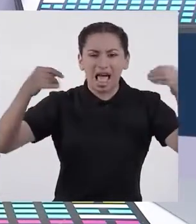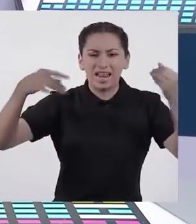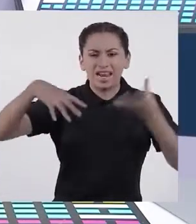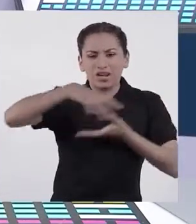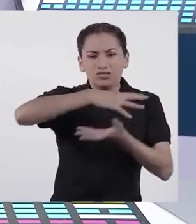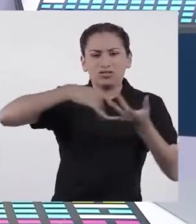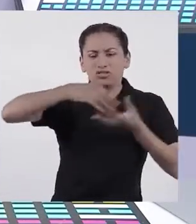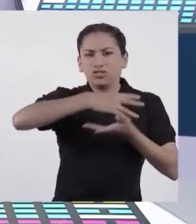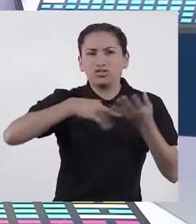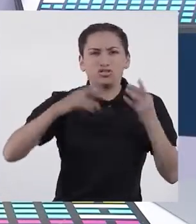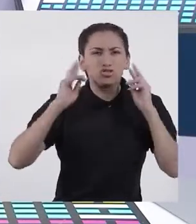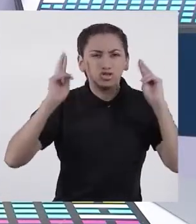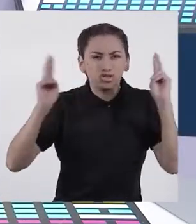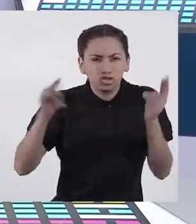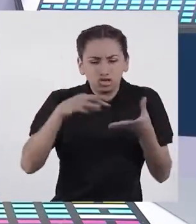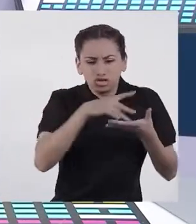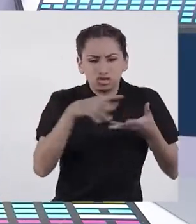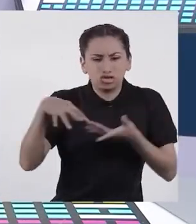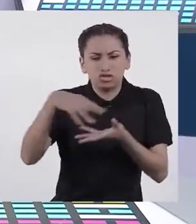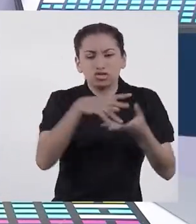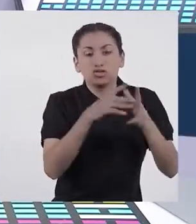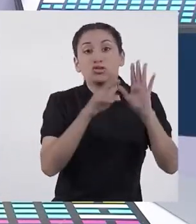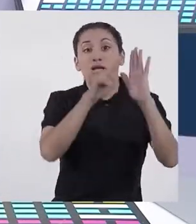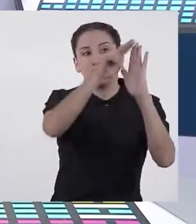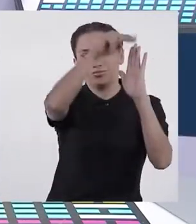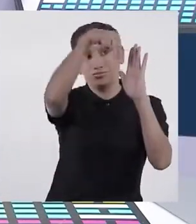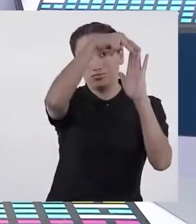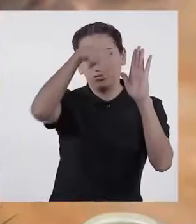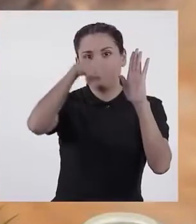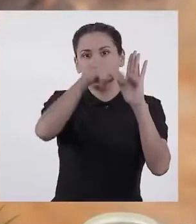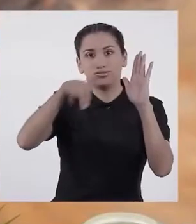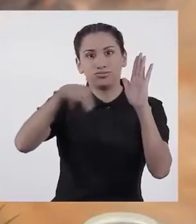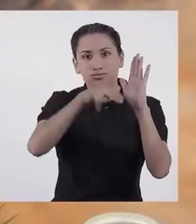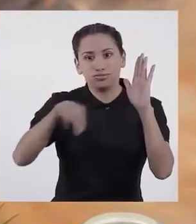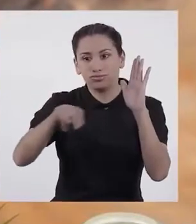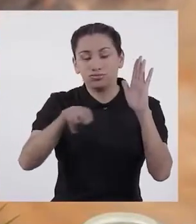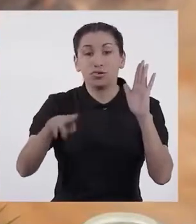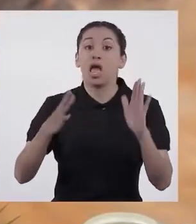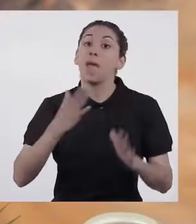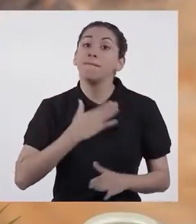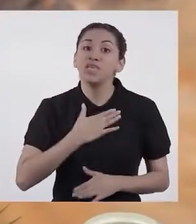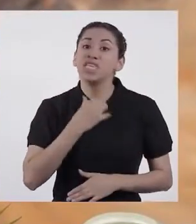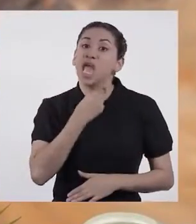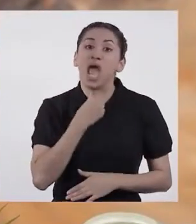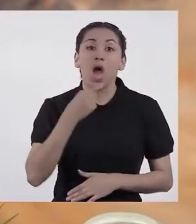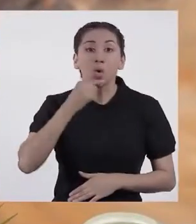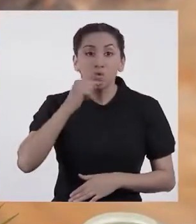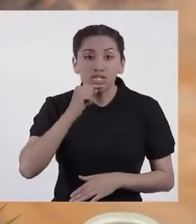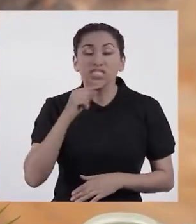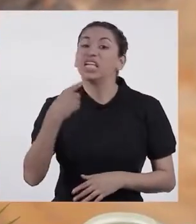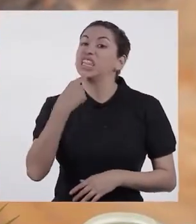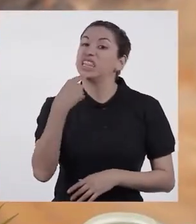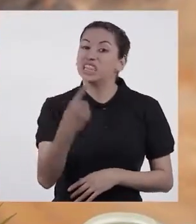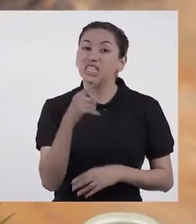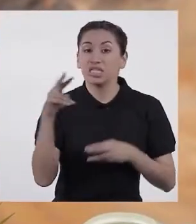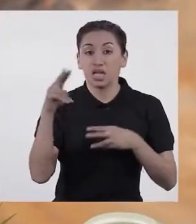mucha rapidez y ruido a través de las quebradas. Mi abuelita dice que